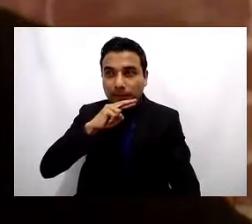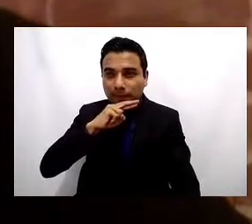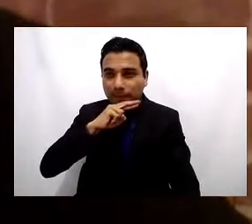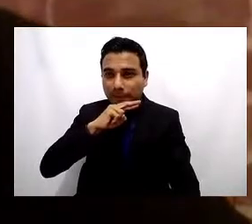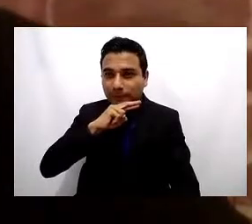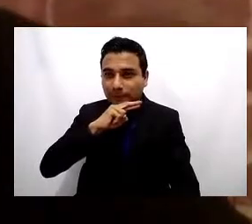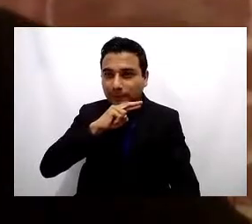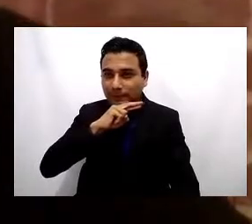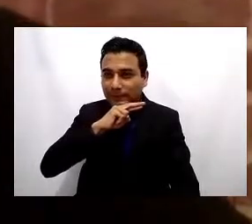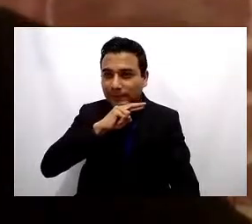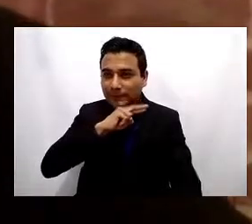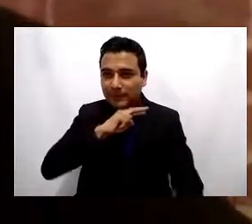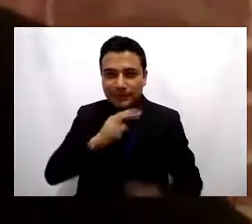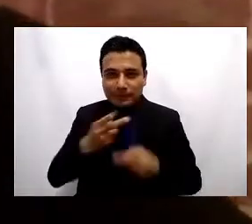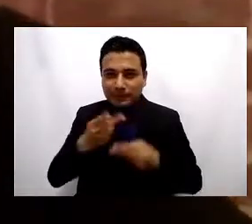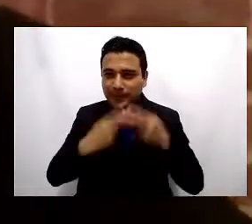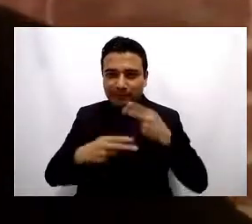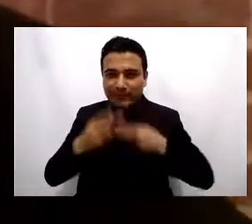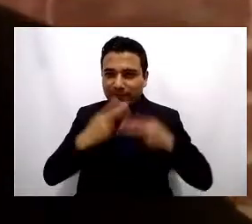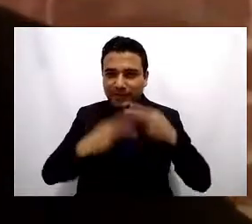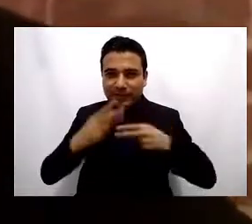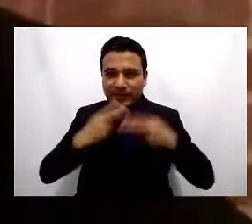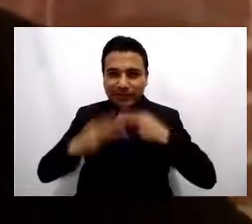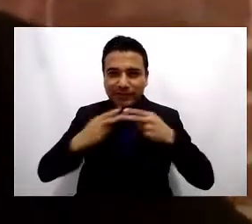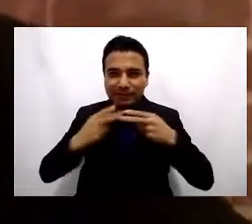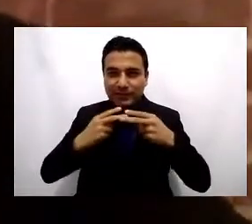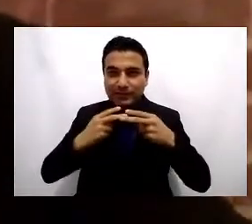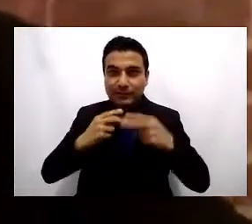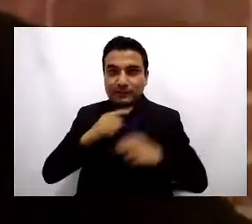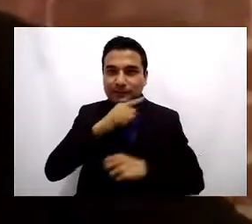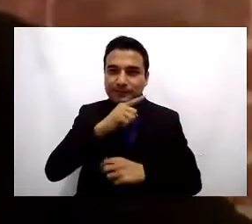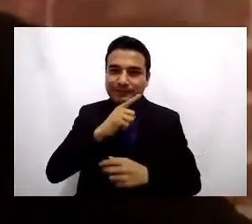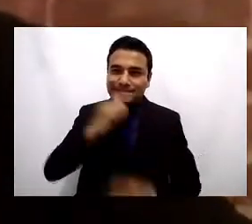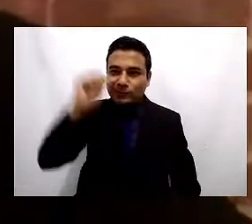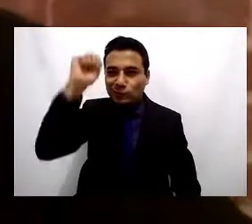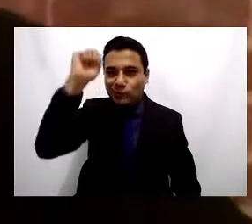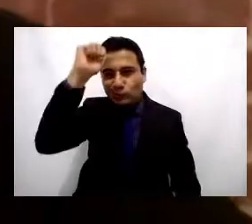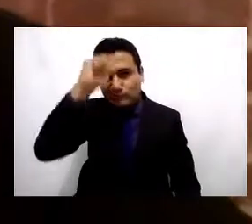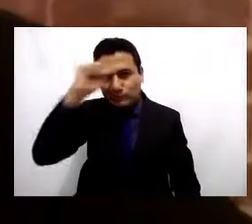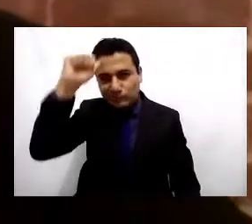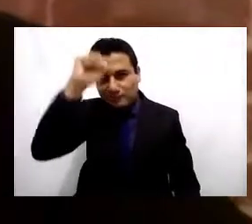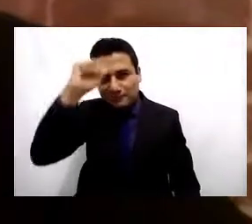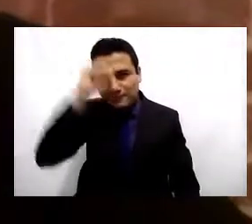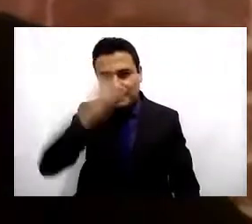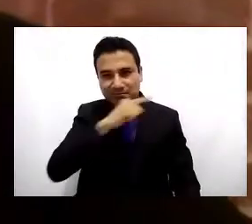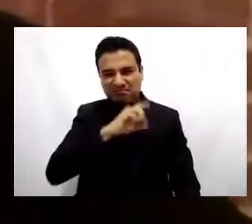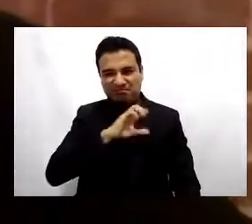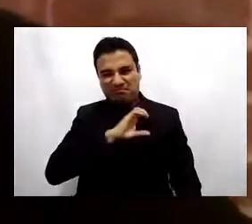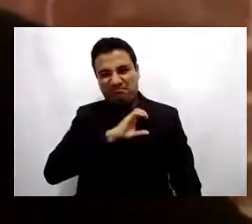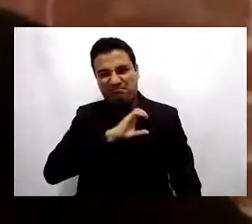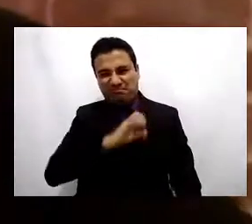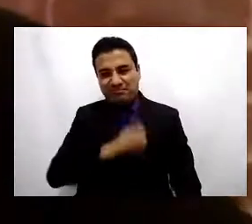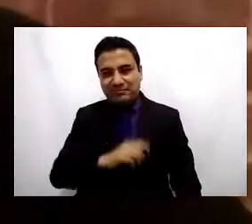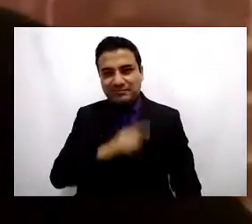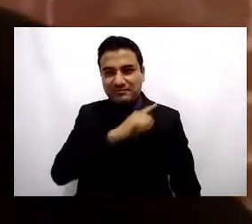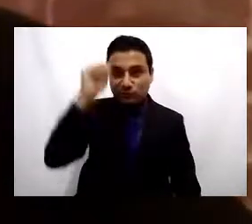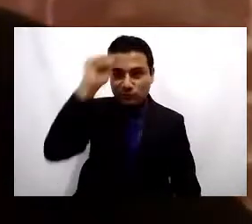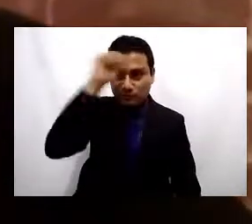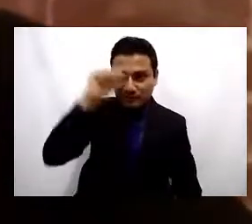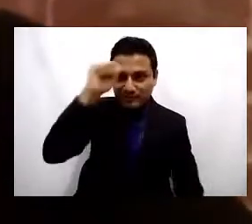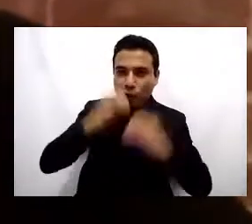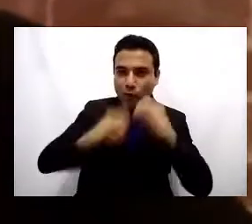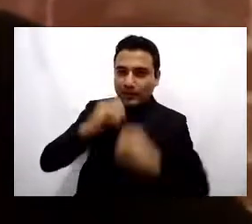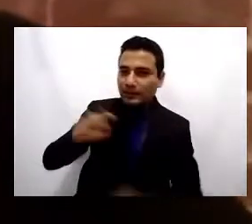desde curas muy queridos que estudiaban la obra y hacían